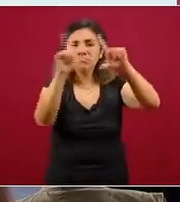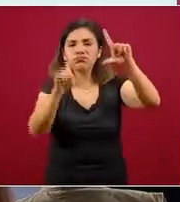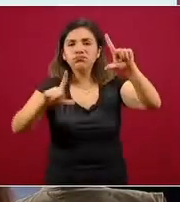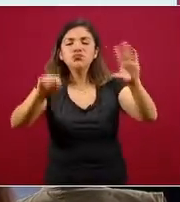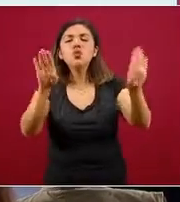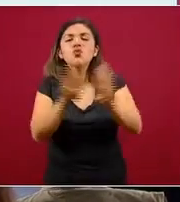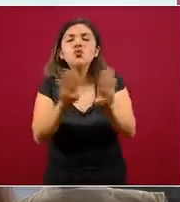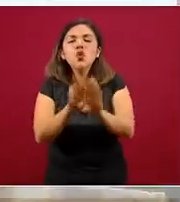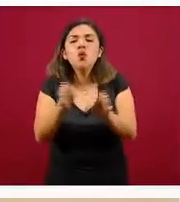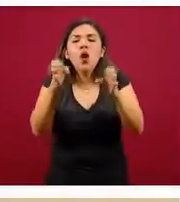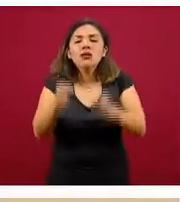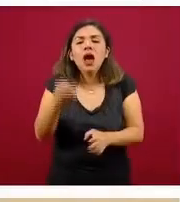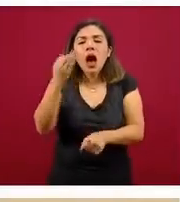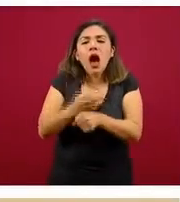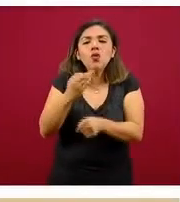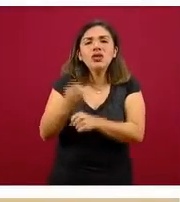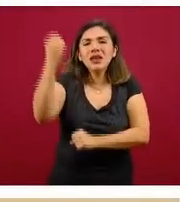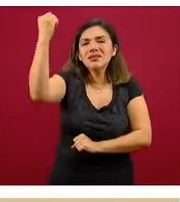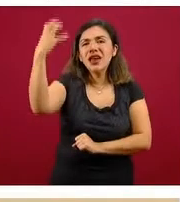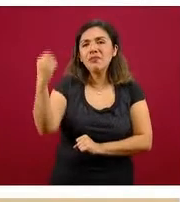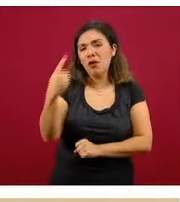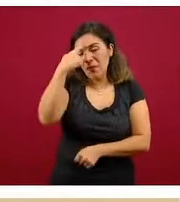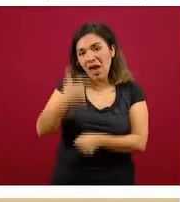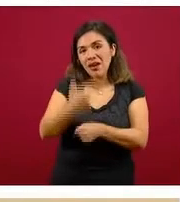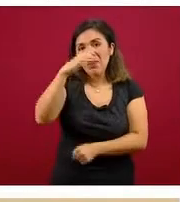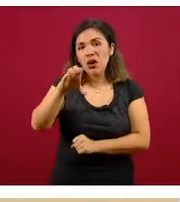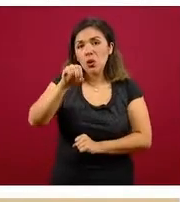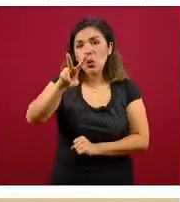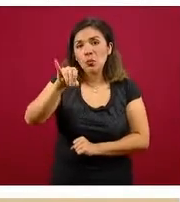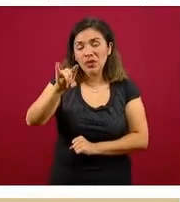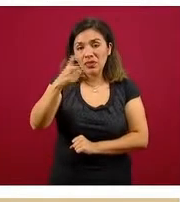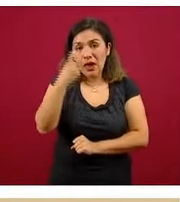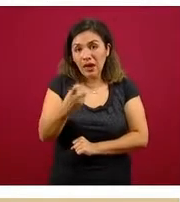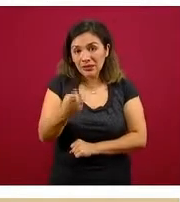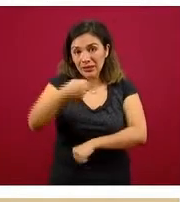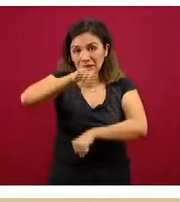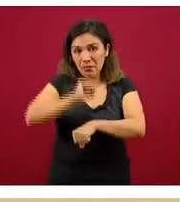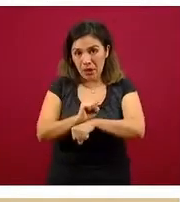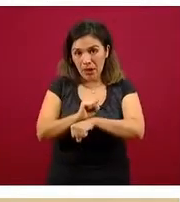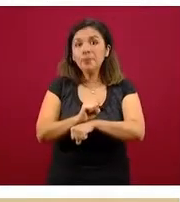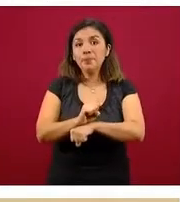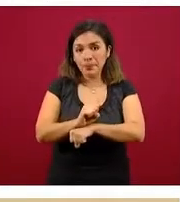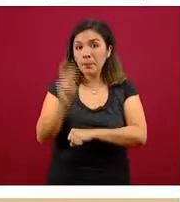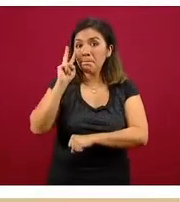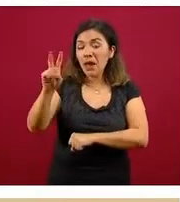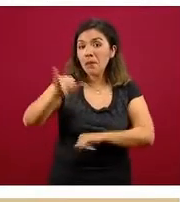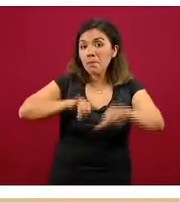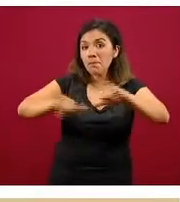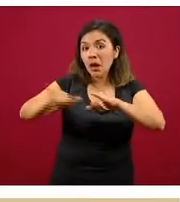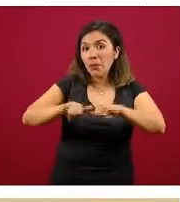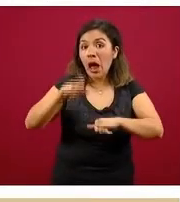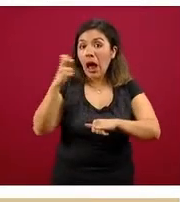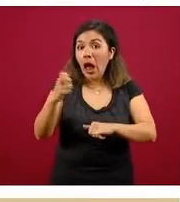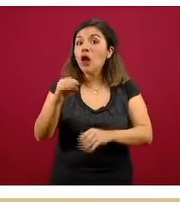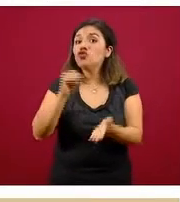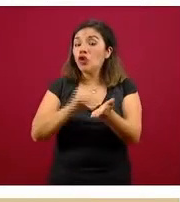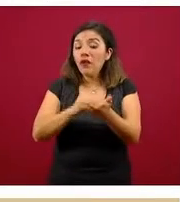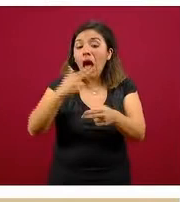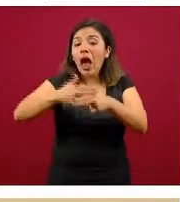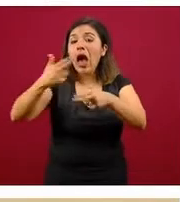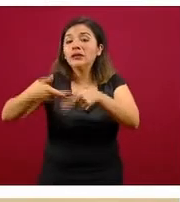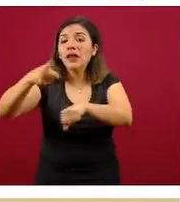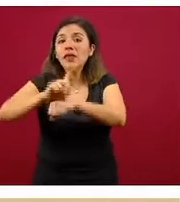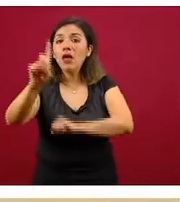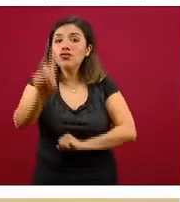se encuentra el semáforo de riesgo COVID durante esta semana. Este mapa está vigente hasta el día